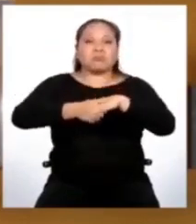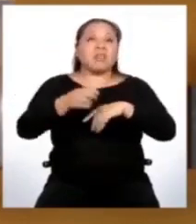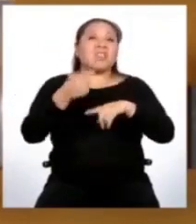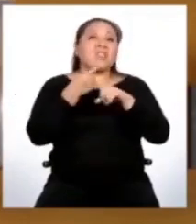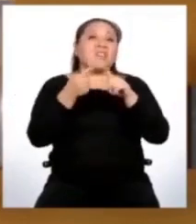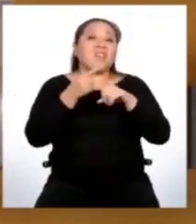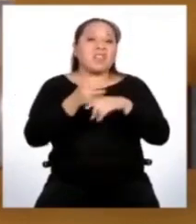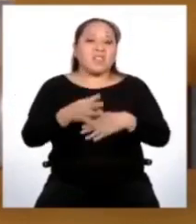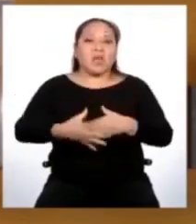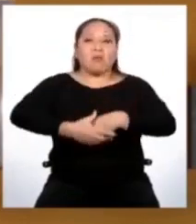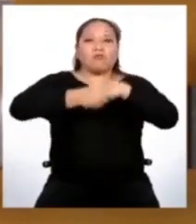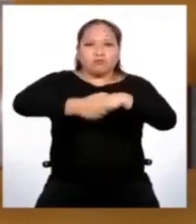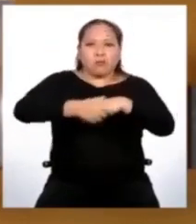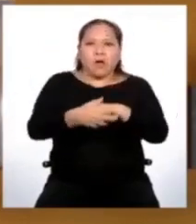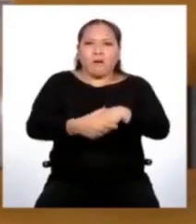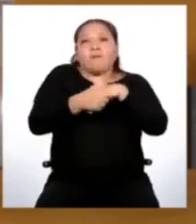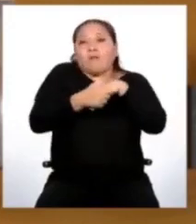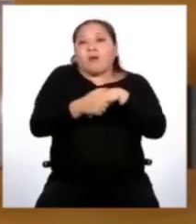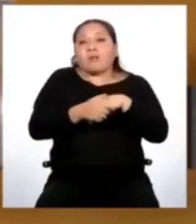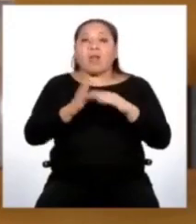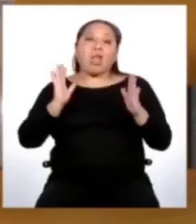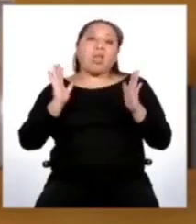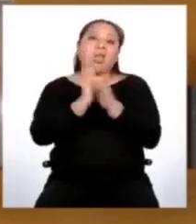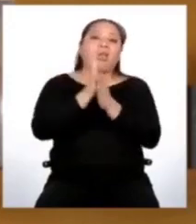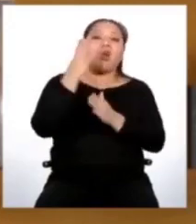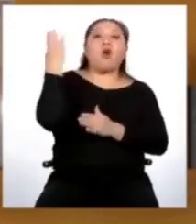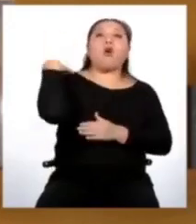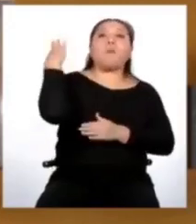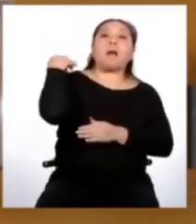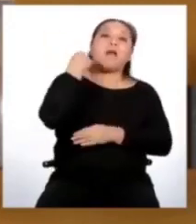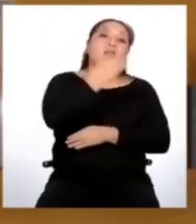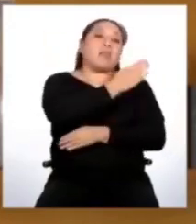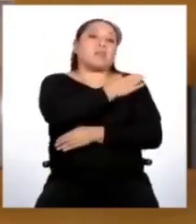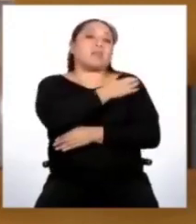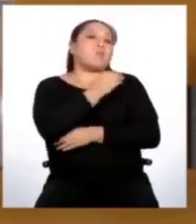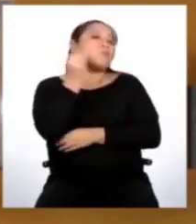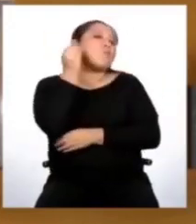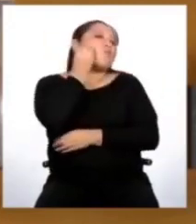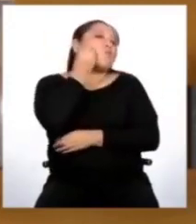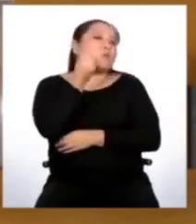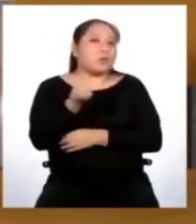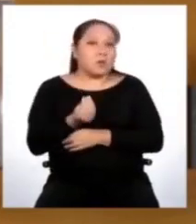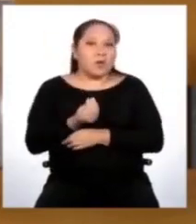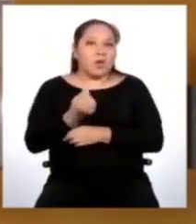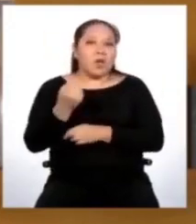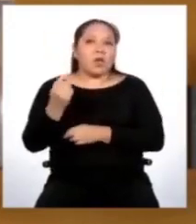diferentes intensidades en hacerlo, las palmadas en la espalda o el hombro, los besos en la mejilla,